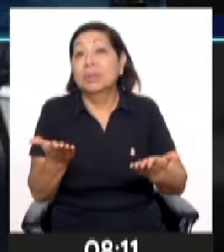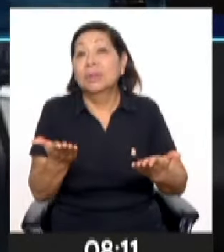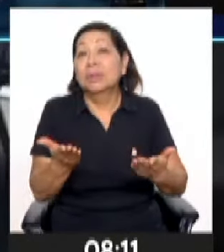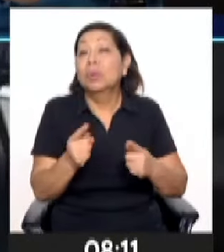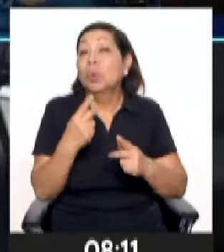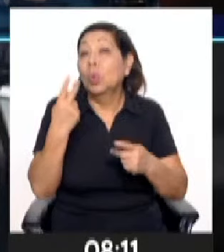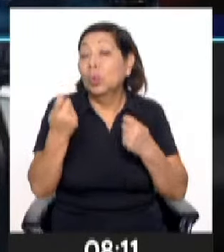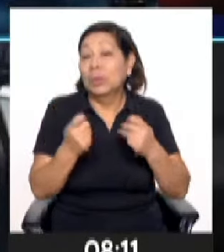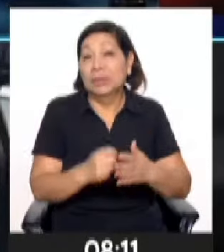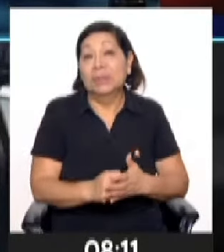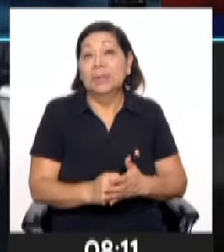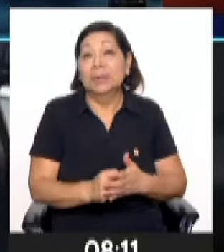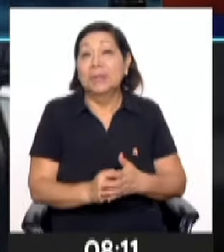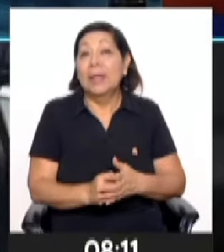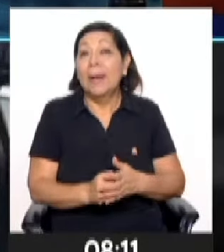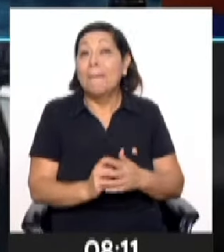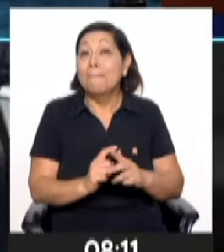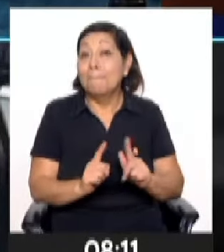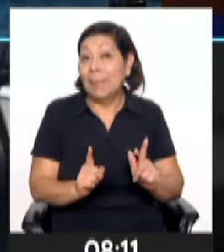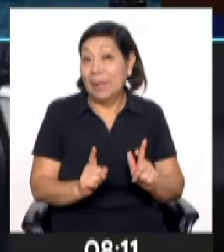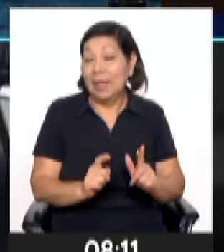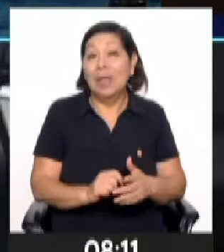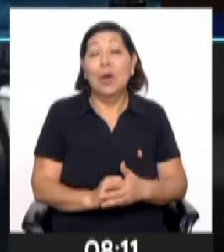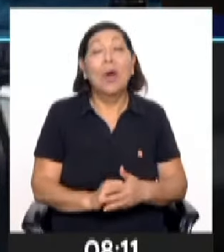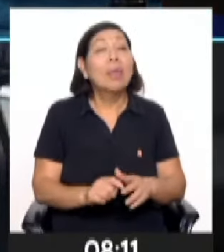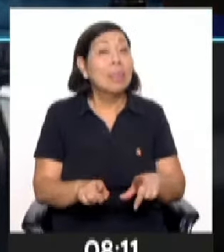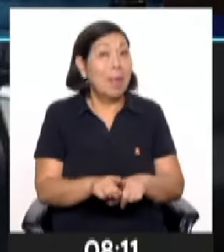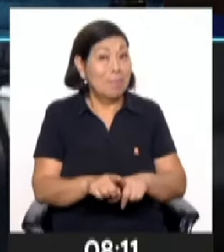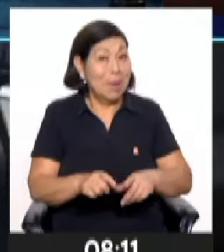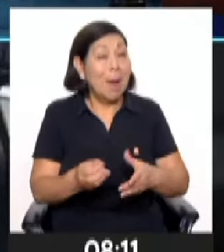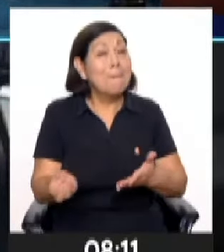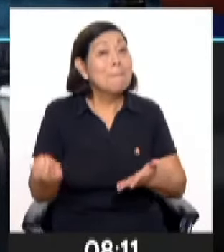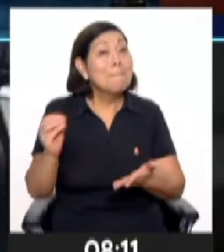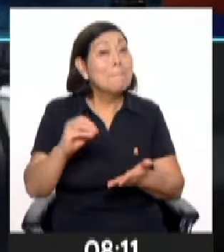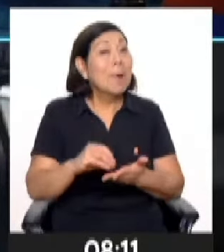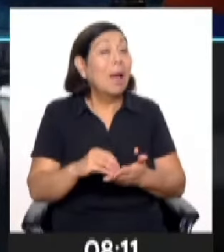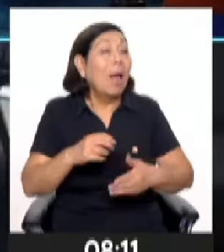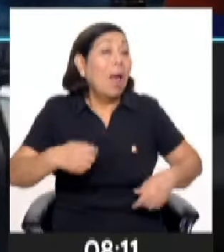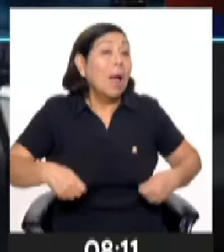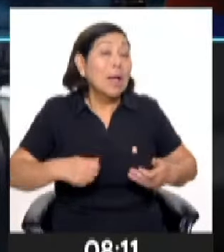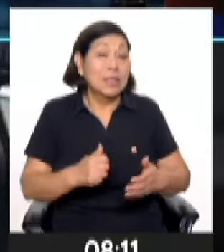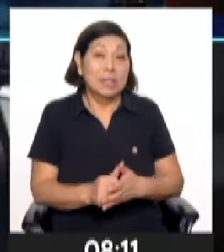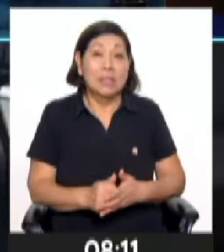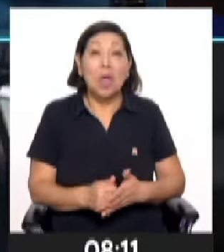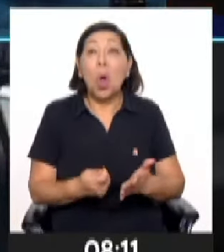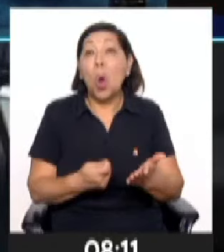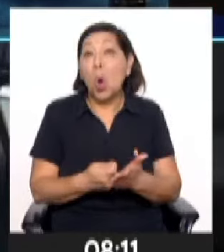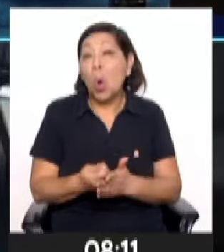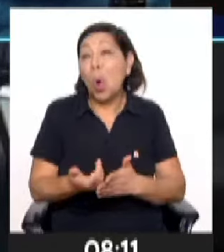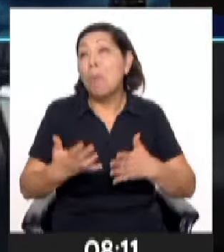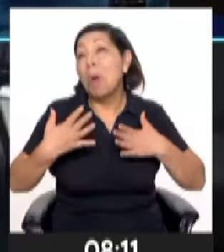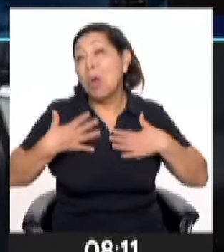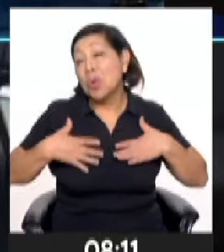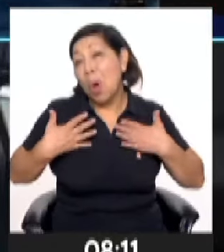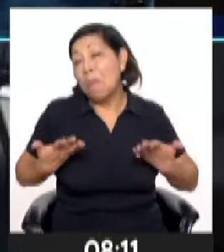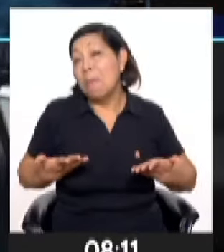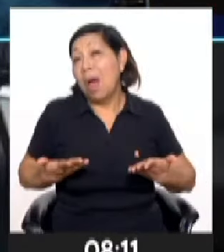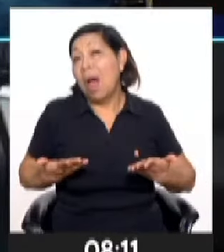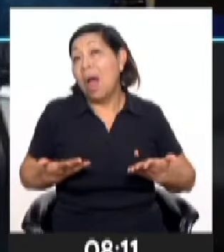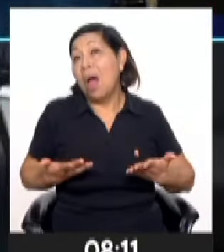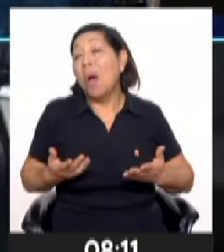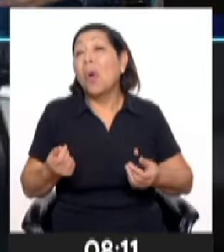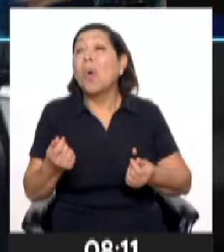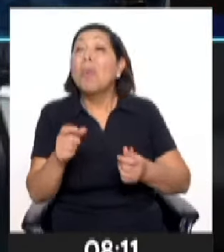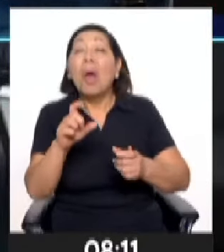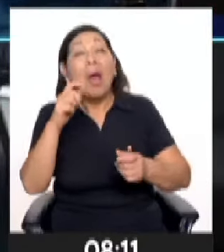algún atractivo turístico en particular. Pero también hay gastos adicionales, como por ejemplo, al comprar alguna prenda de vestir, como decíamos, algún